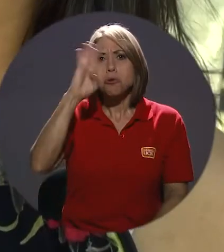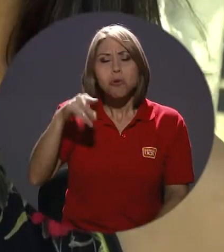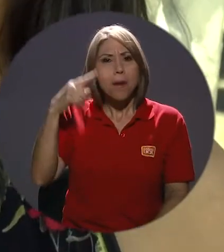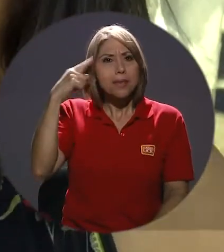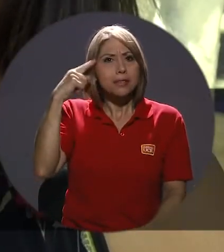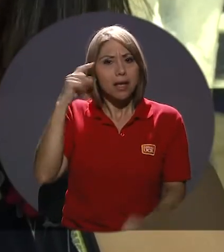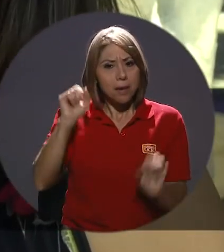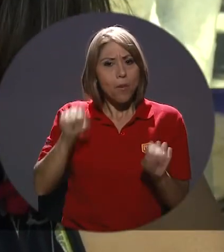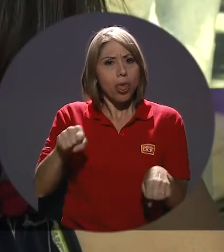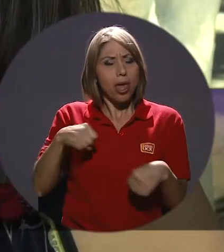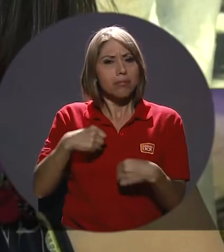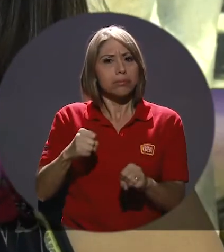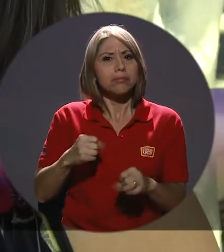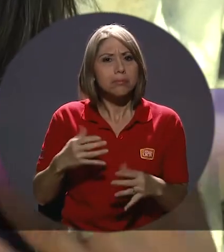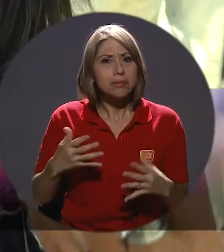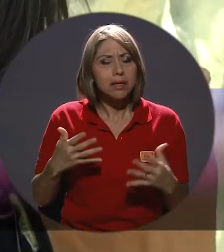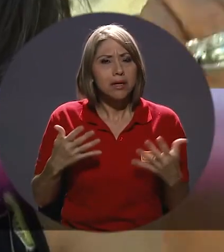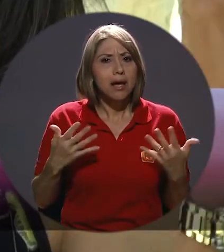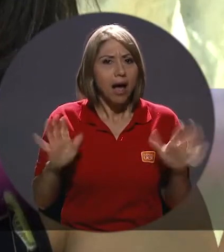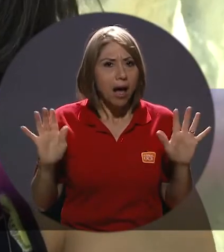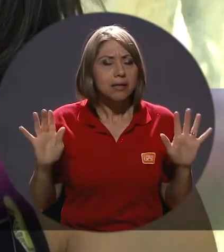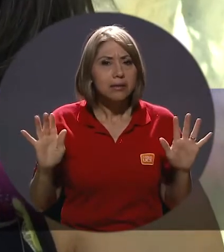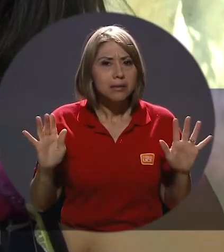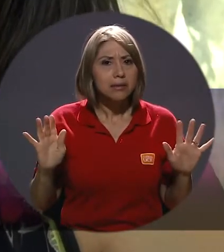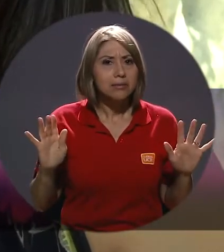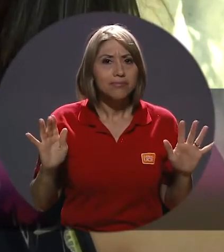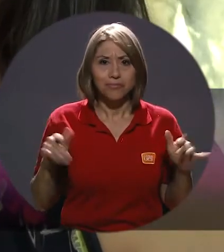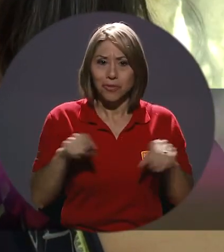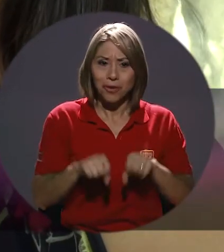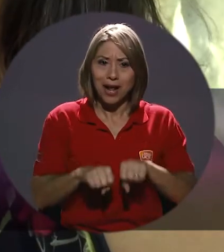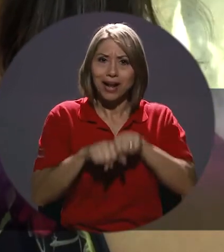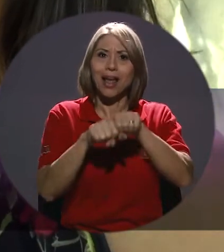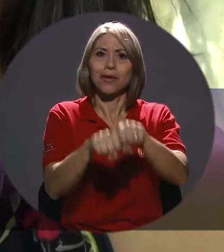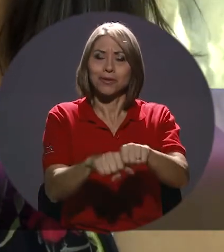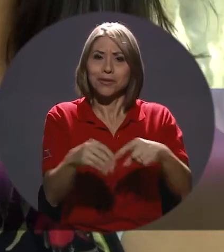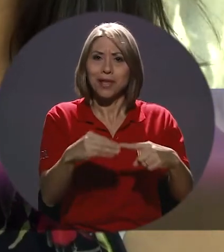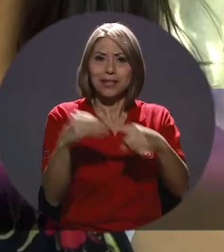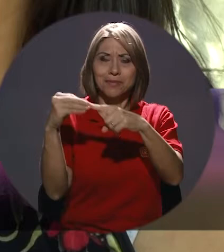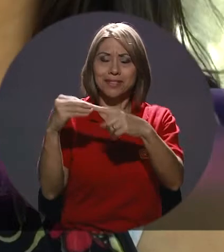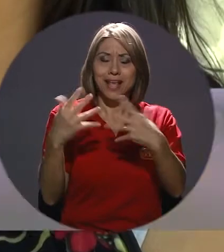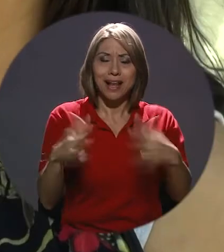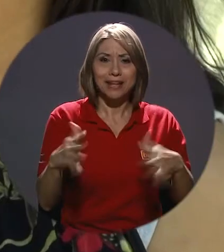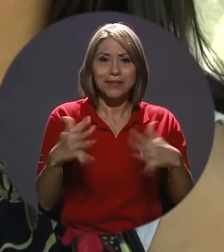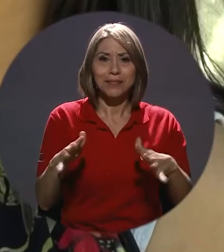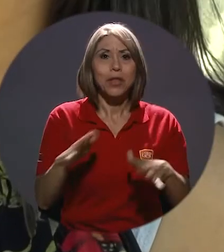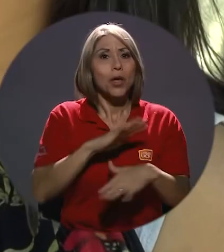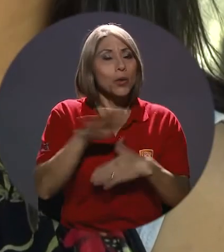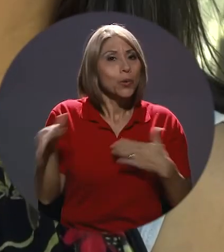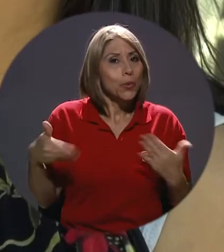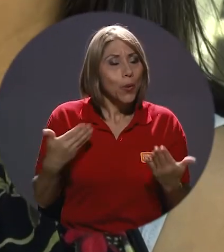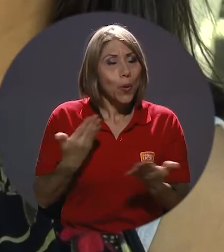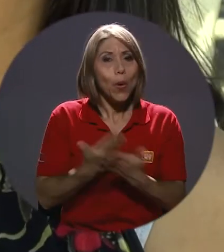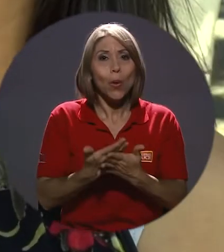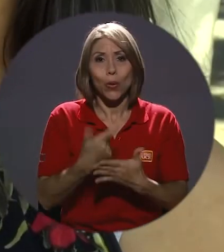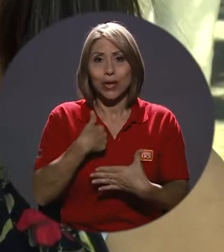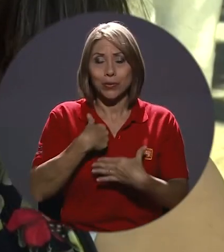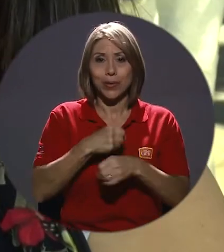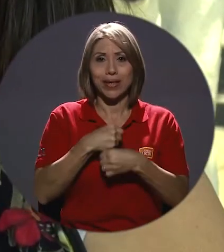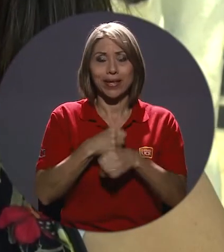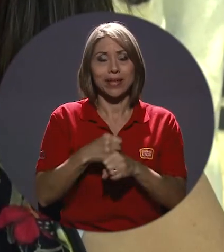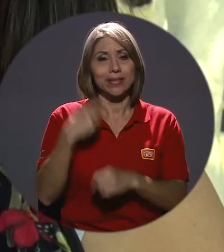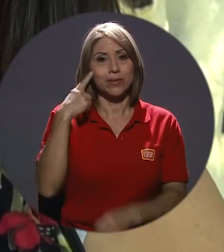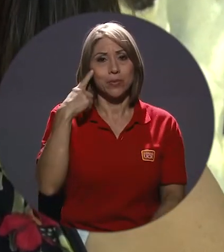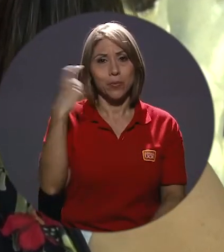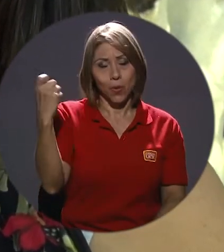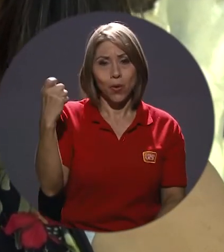que nunca lo pensé, ¿verdad? Haber salido en una grabación tan especial. Todo